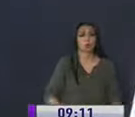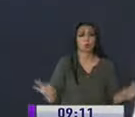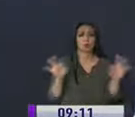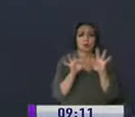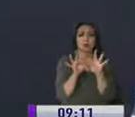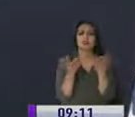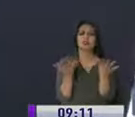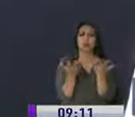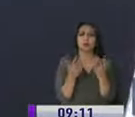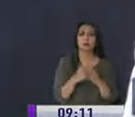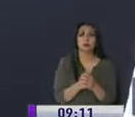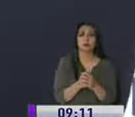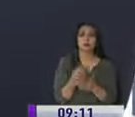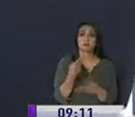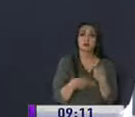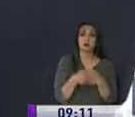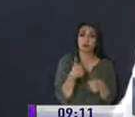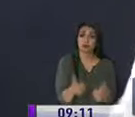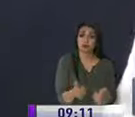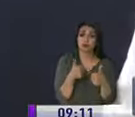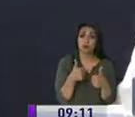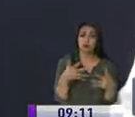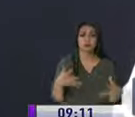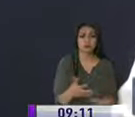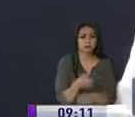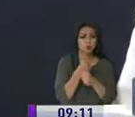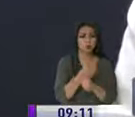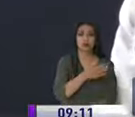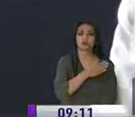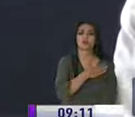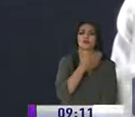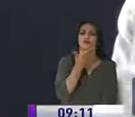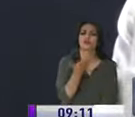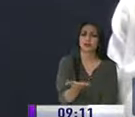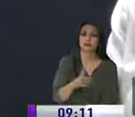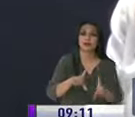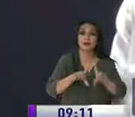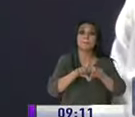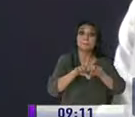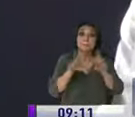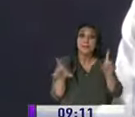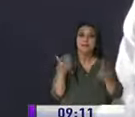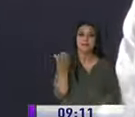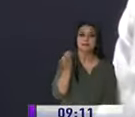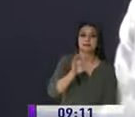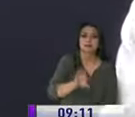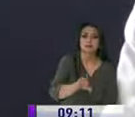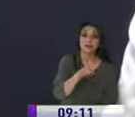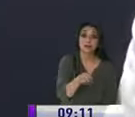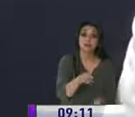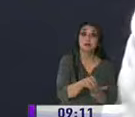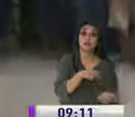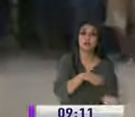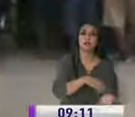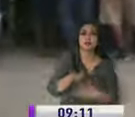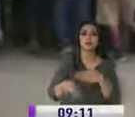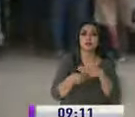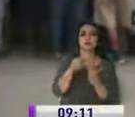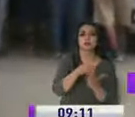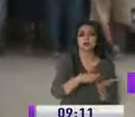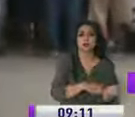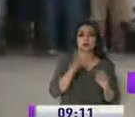generar un clima de negocios favorable que brinde confianza a los inversionistas de este y otros proyectos estratégicos.